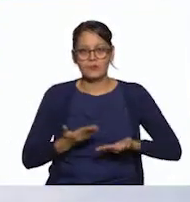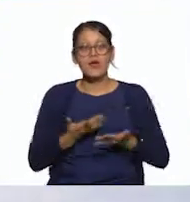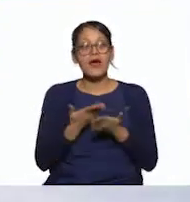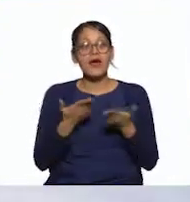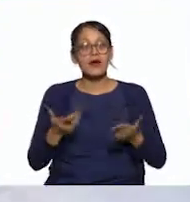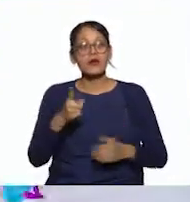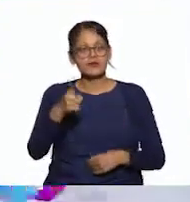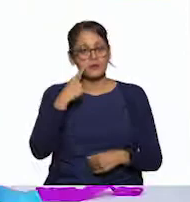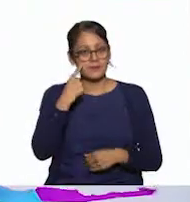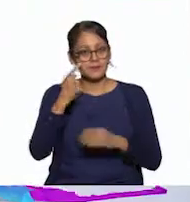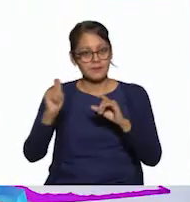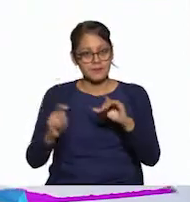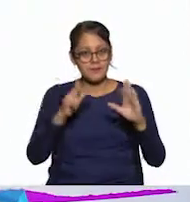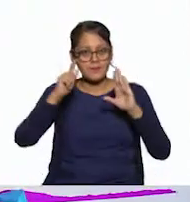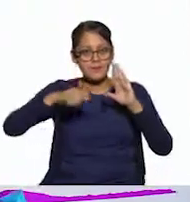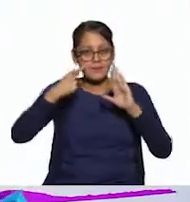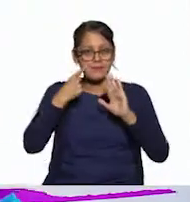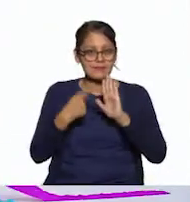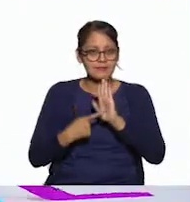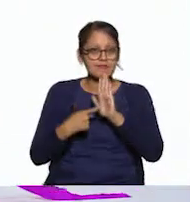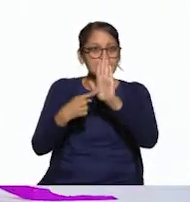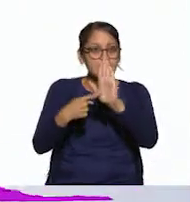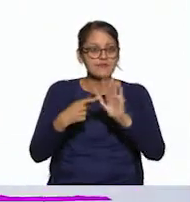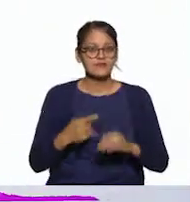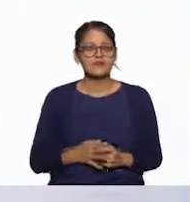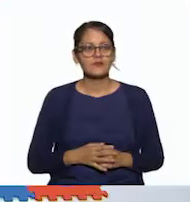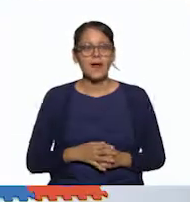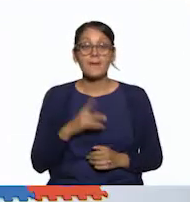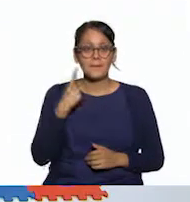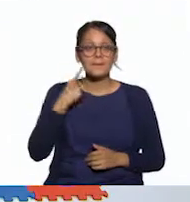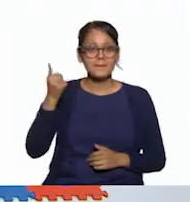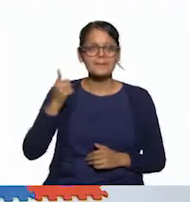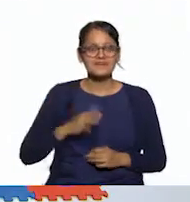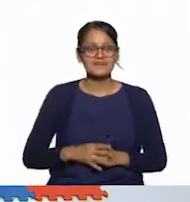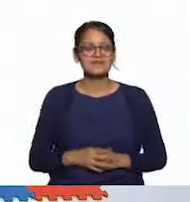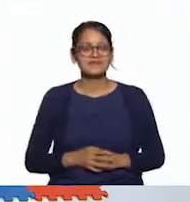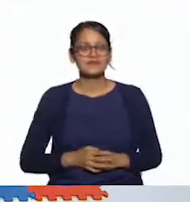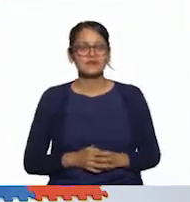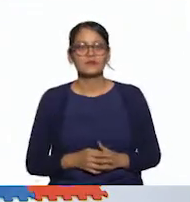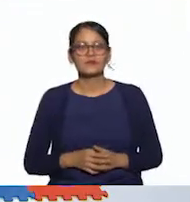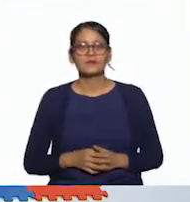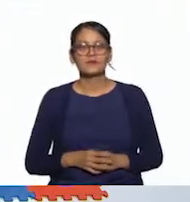voy a invitar a ver el siguiente video. ¿Vamos a verlo? Espérate, vamos a verlo.